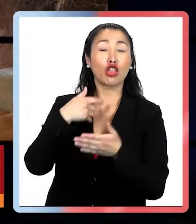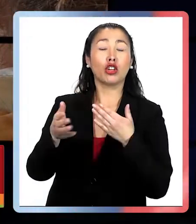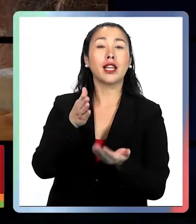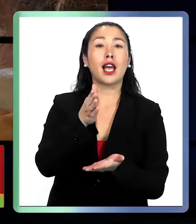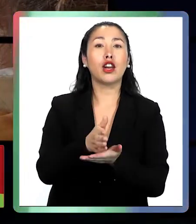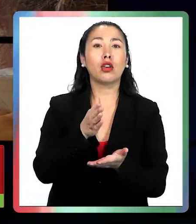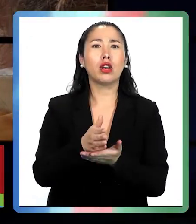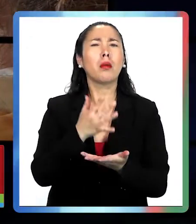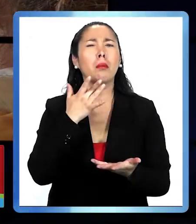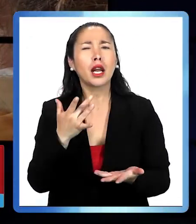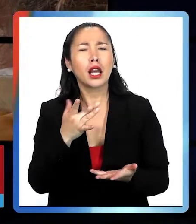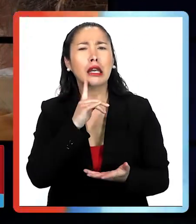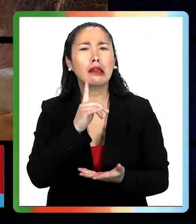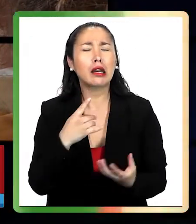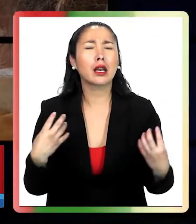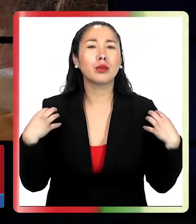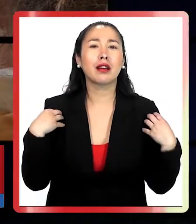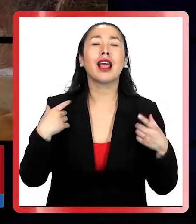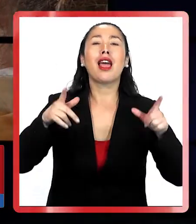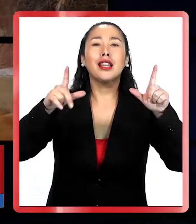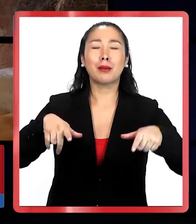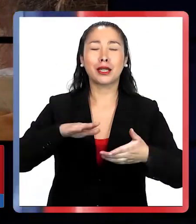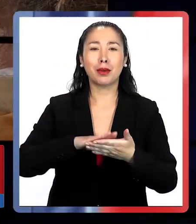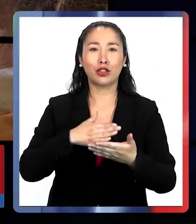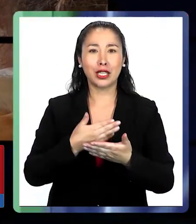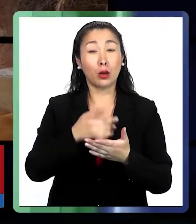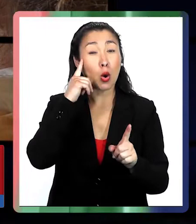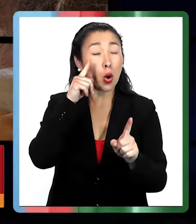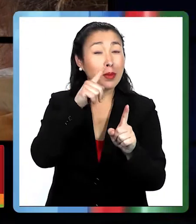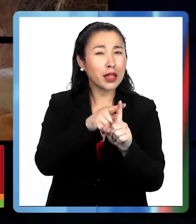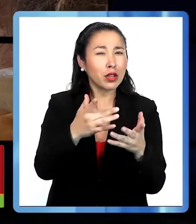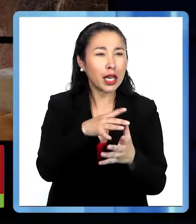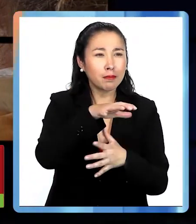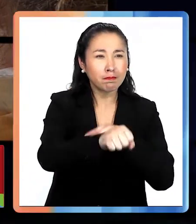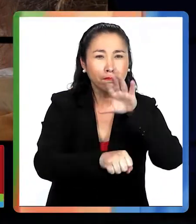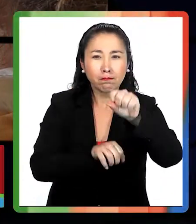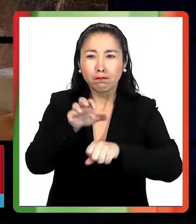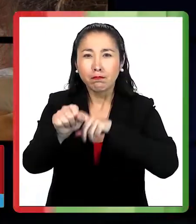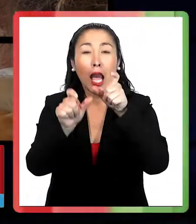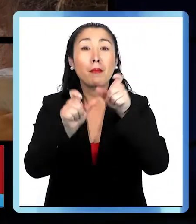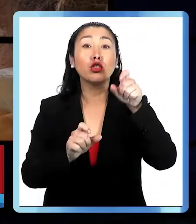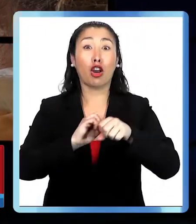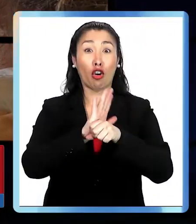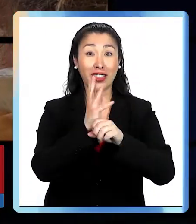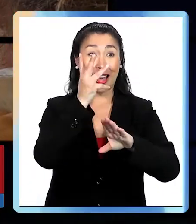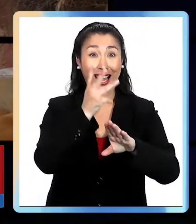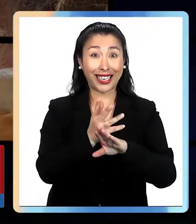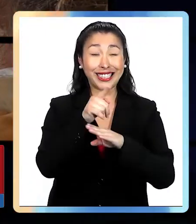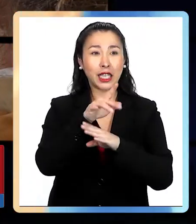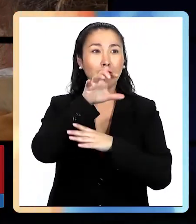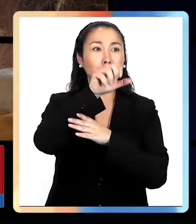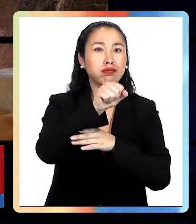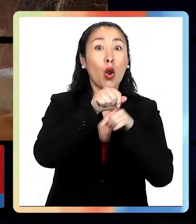iniciativa es implementada por el Departamento de Salud y tiene por objetivo detectar a personas contagiadas y evitar